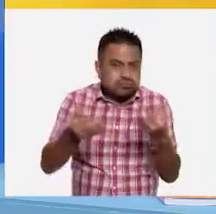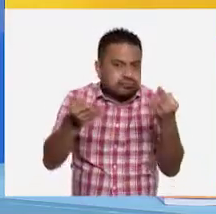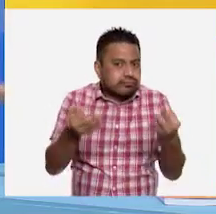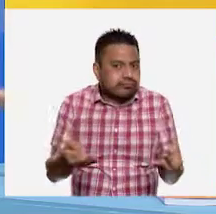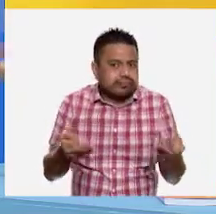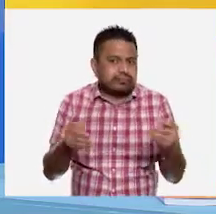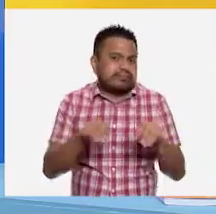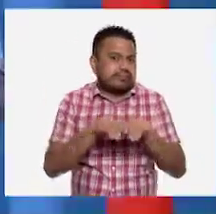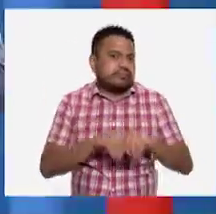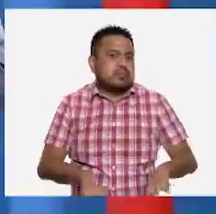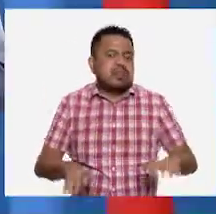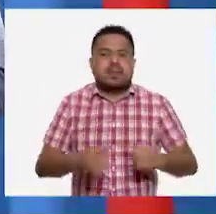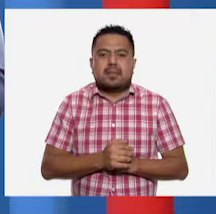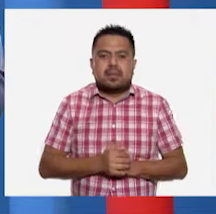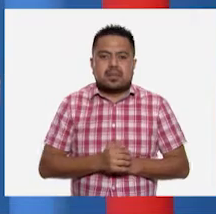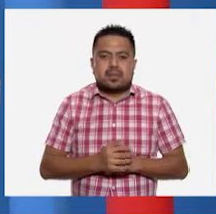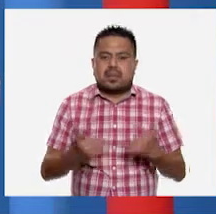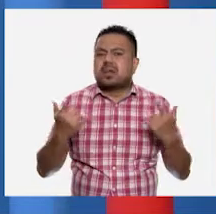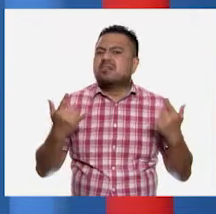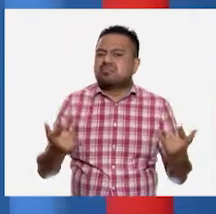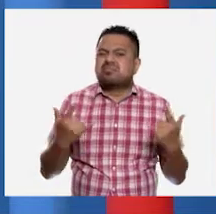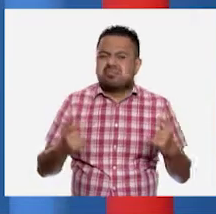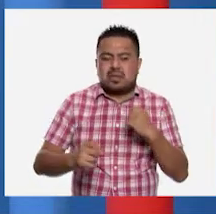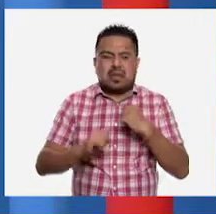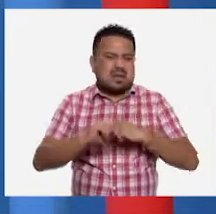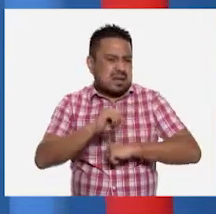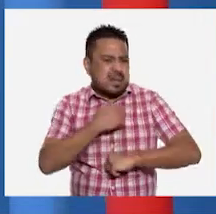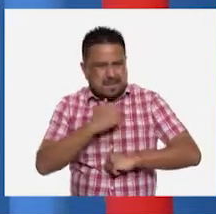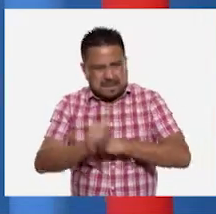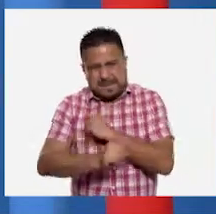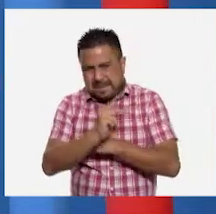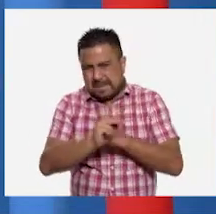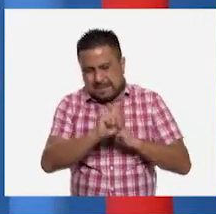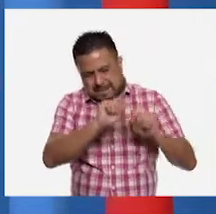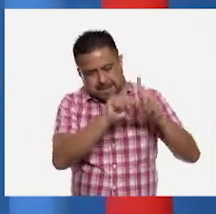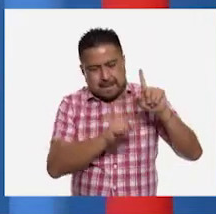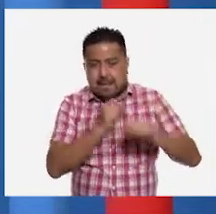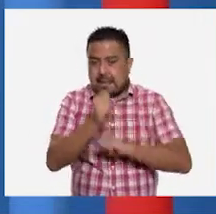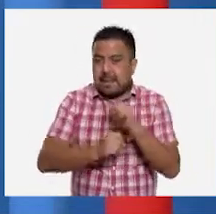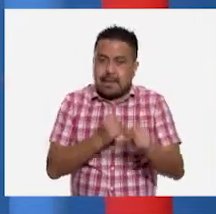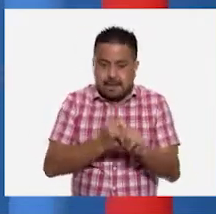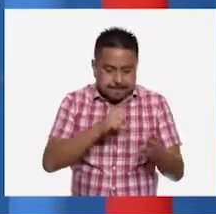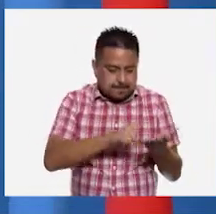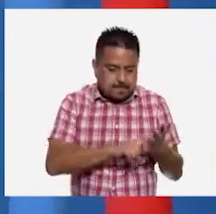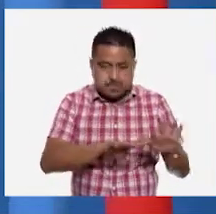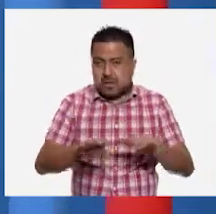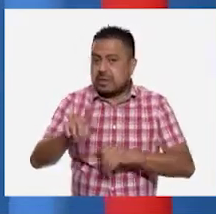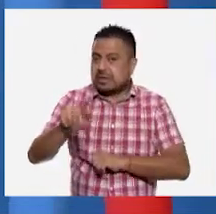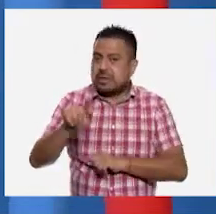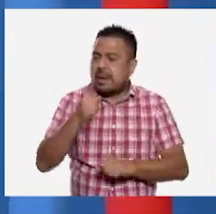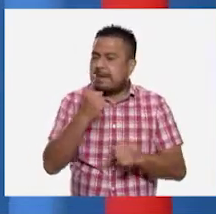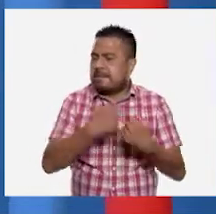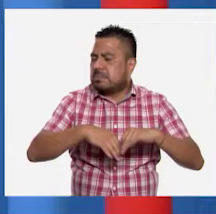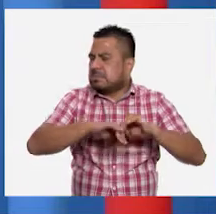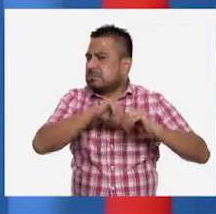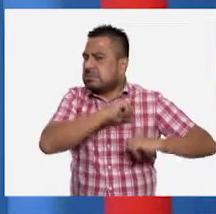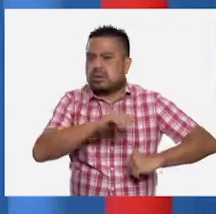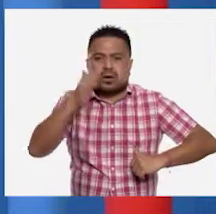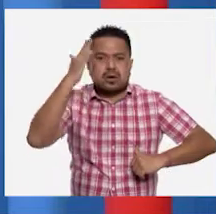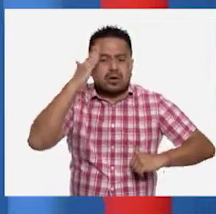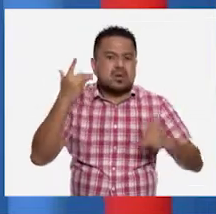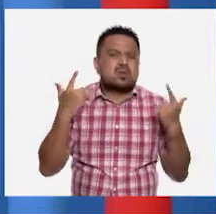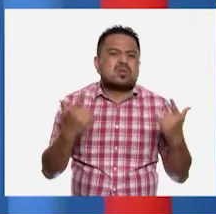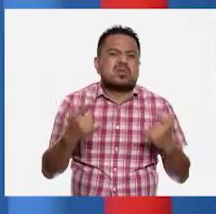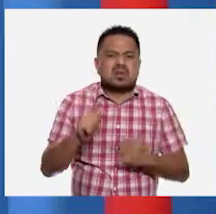la espontaneidad. El rock en nuestro país durante la década de los 70 tenía como uno de los principales exponentes al grupo